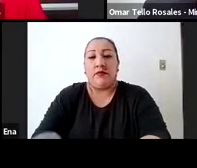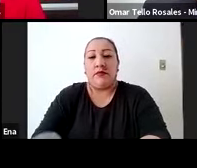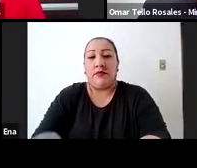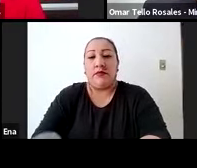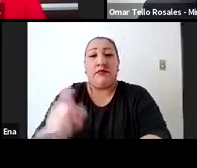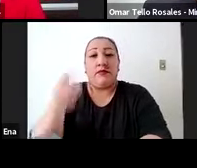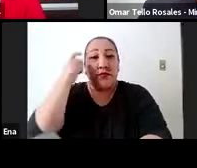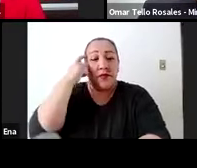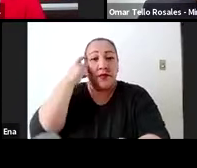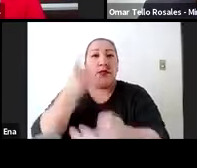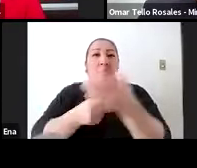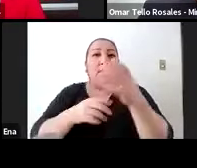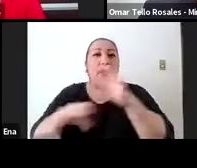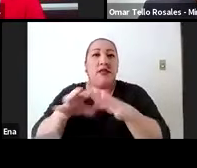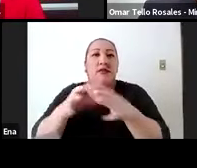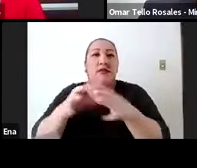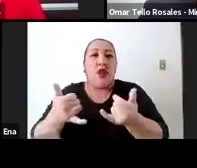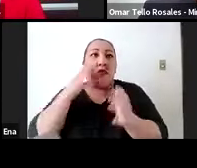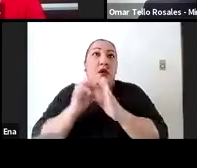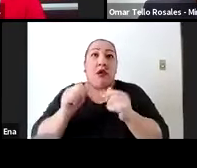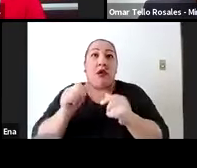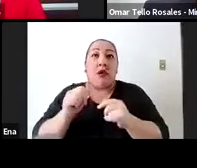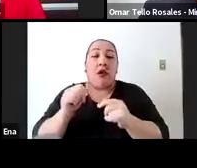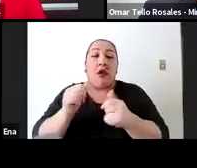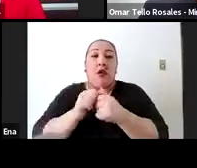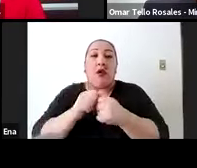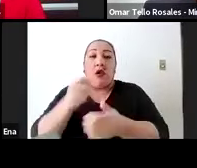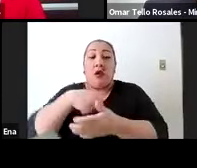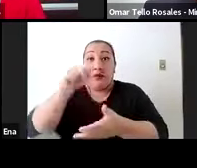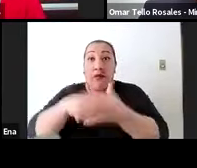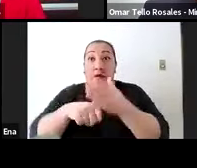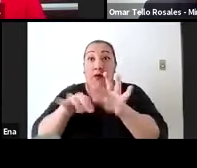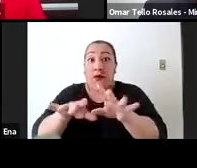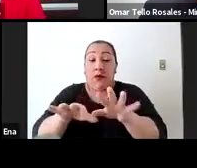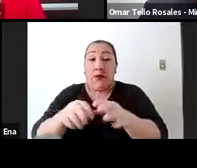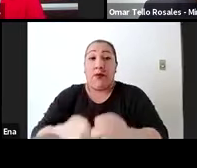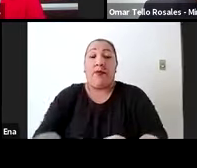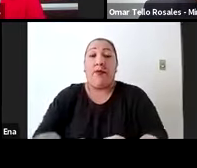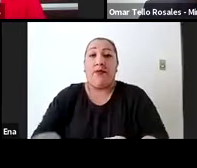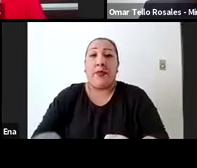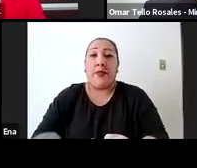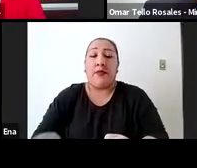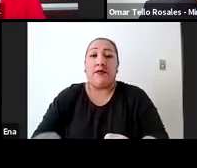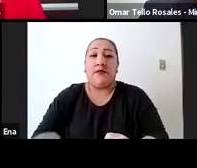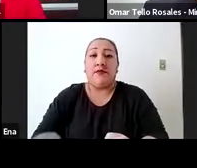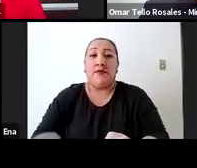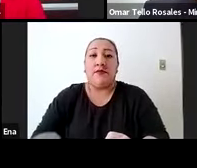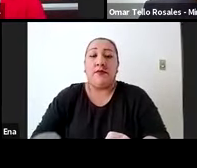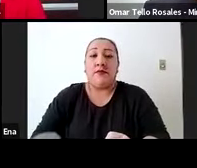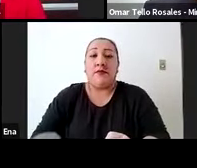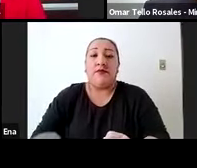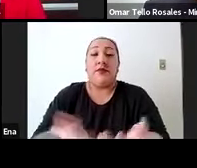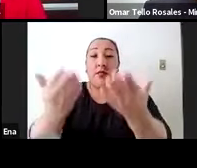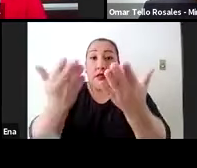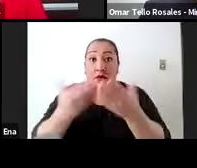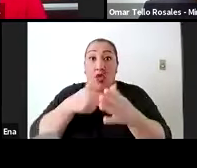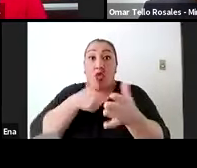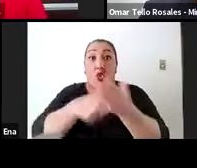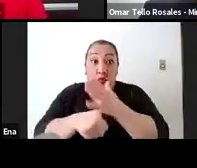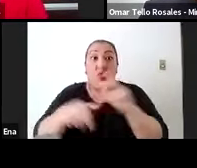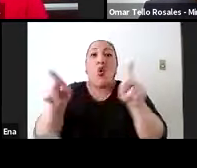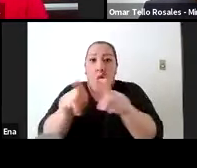hablamos de mucha tecnología, de firma digital. Entonces, qué bueno sería que nos acepten los documentos digitalizados.